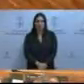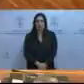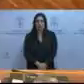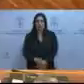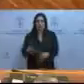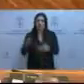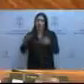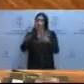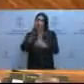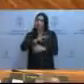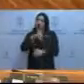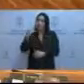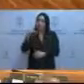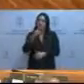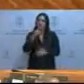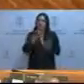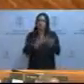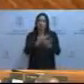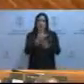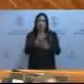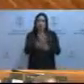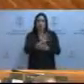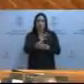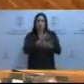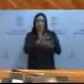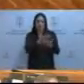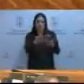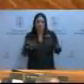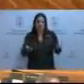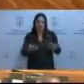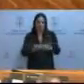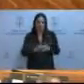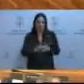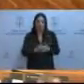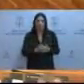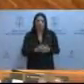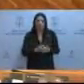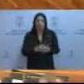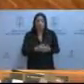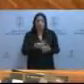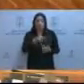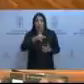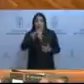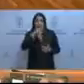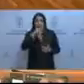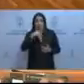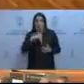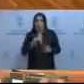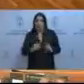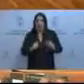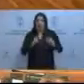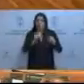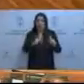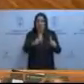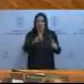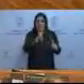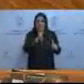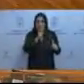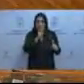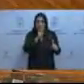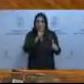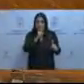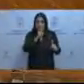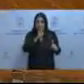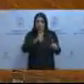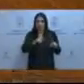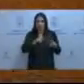Gracias, señor presidente. Buenos días, señorías. No me queda más remedio que comenzar esta intervención diciendo que nos encontramos ante un galimatías